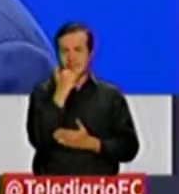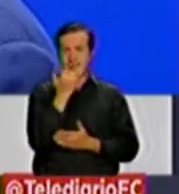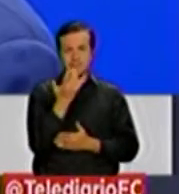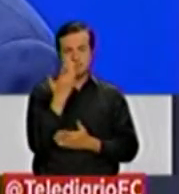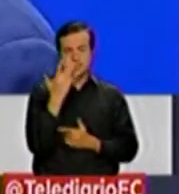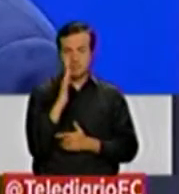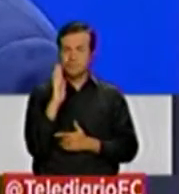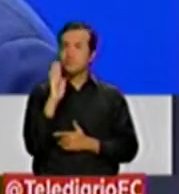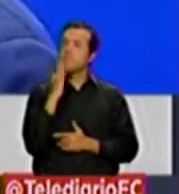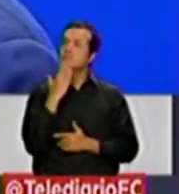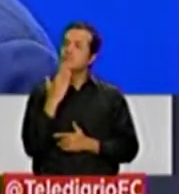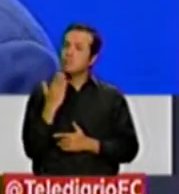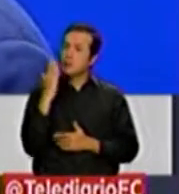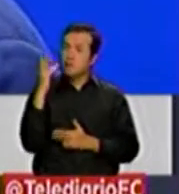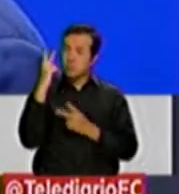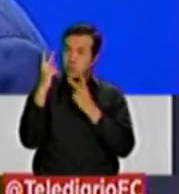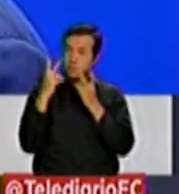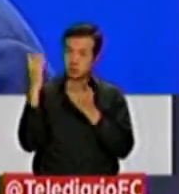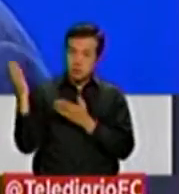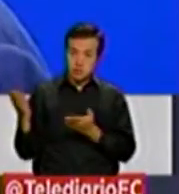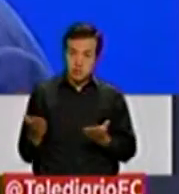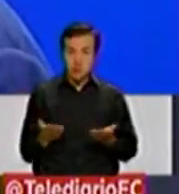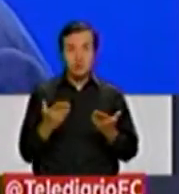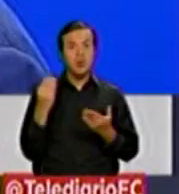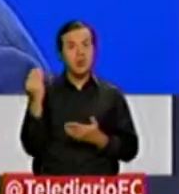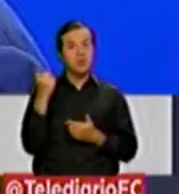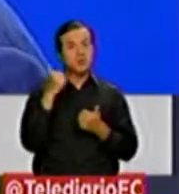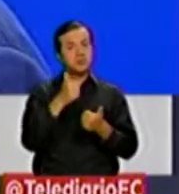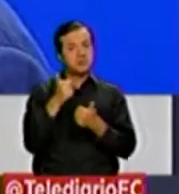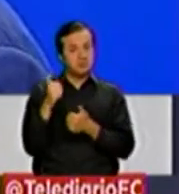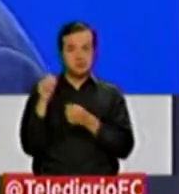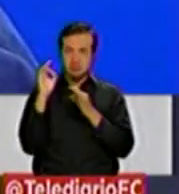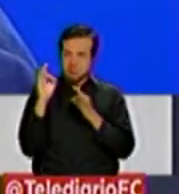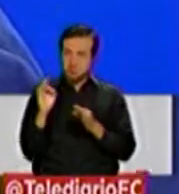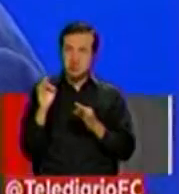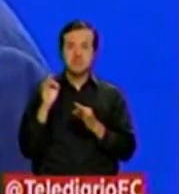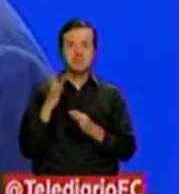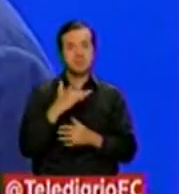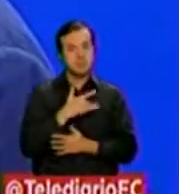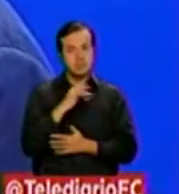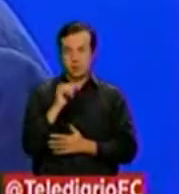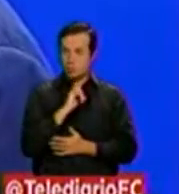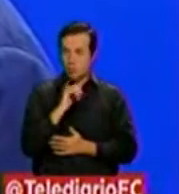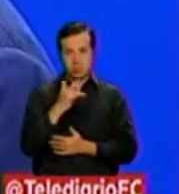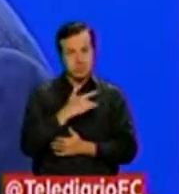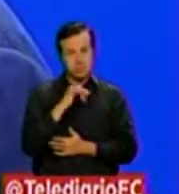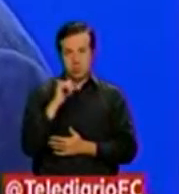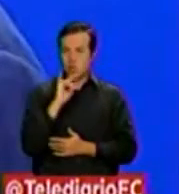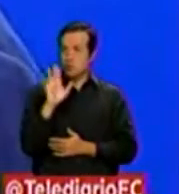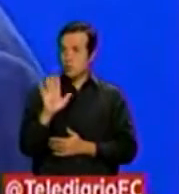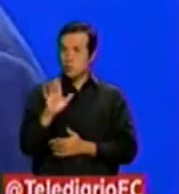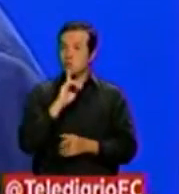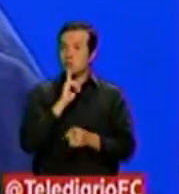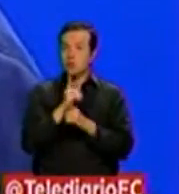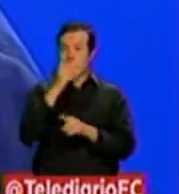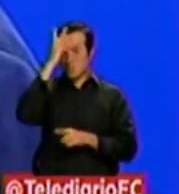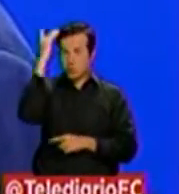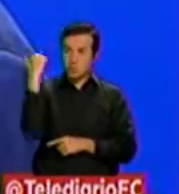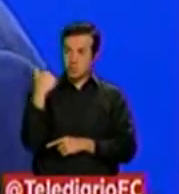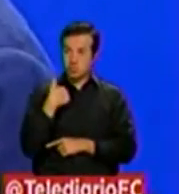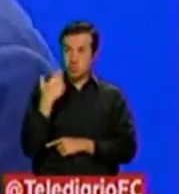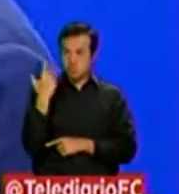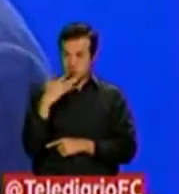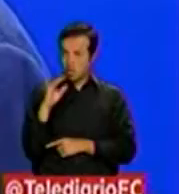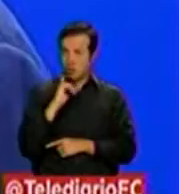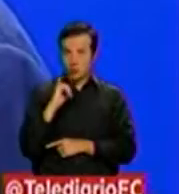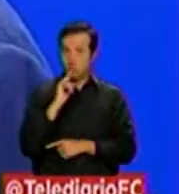recibí de la mejor manera la visita de estos jóvenes estudiantes, insisto, me identifico con lo que ellos están haciendo porque lo hice yo también cuando tuve su